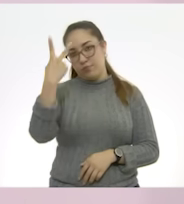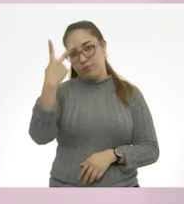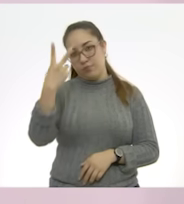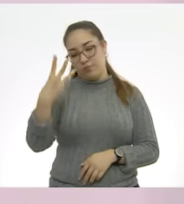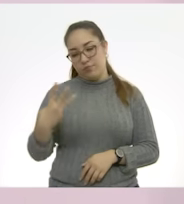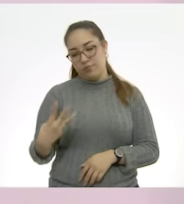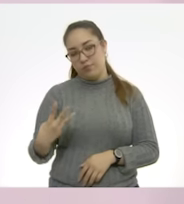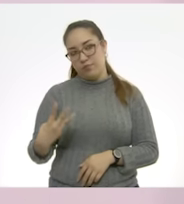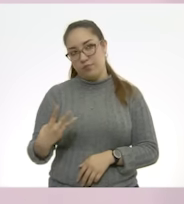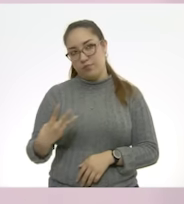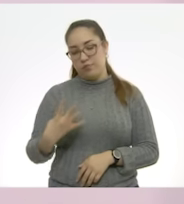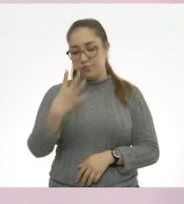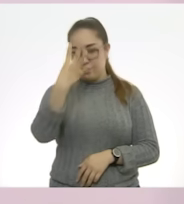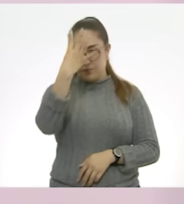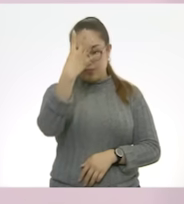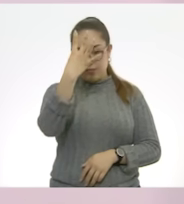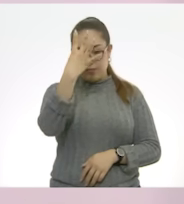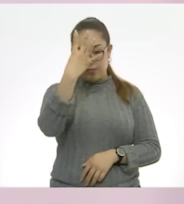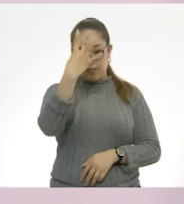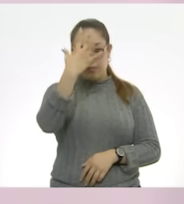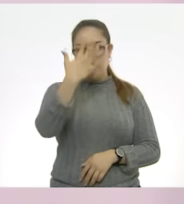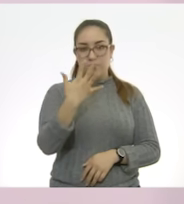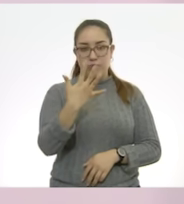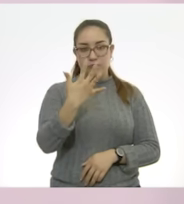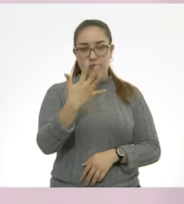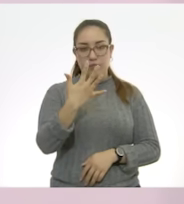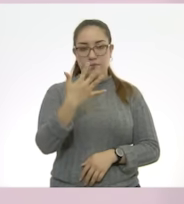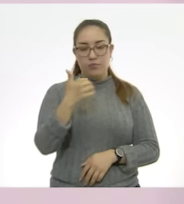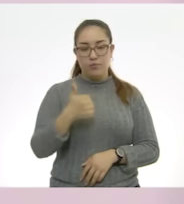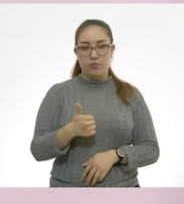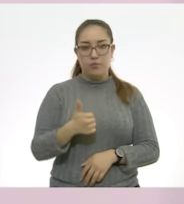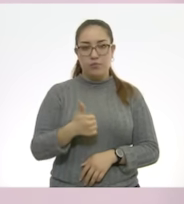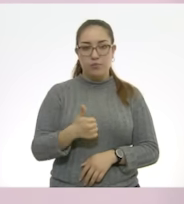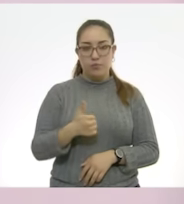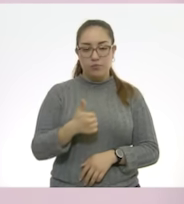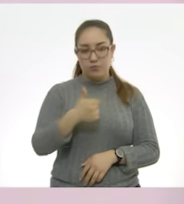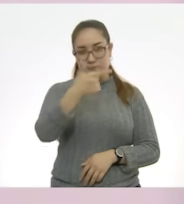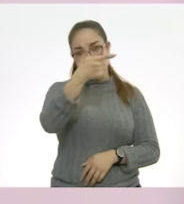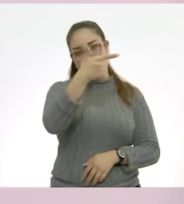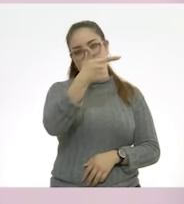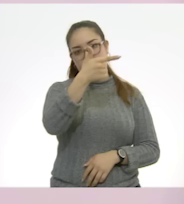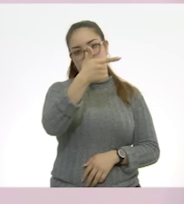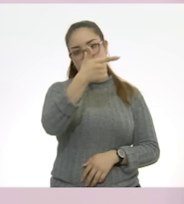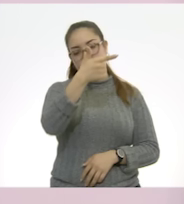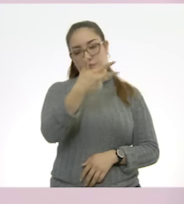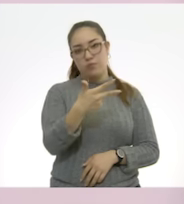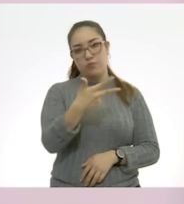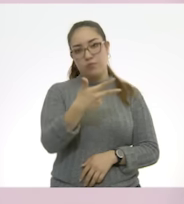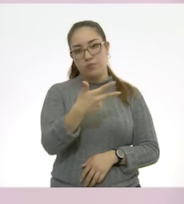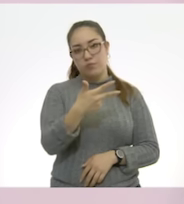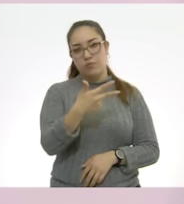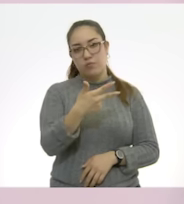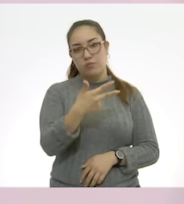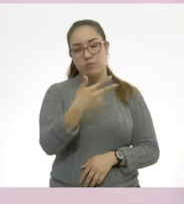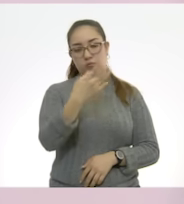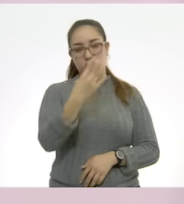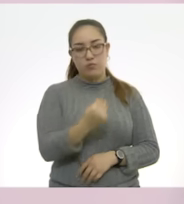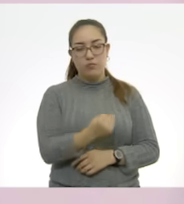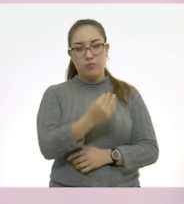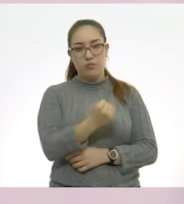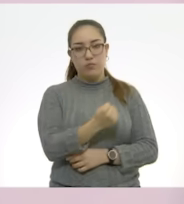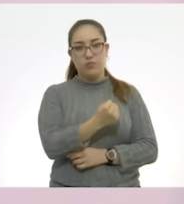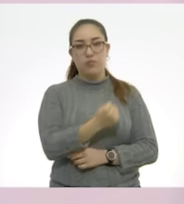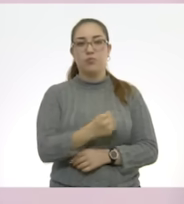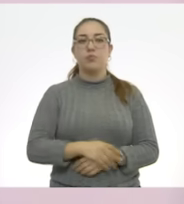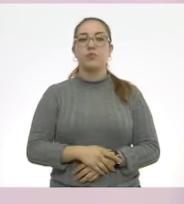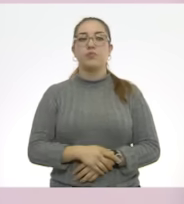3, 4, 5, 6, 7, 8 y